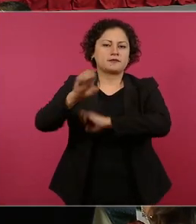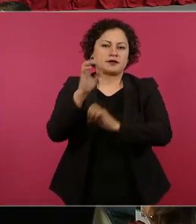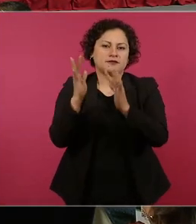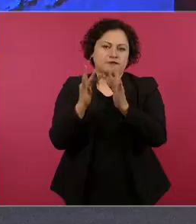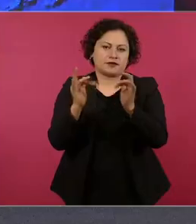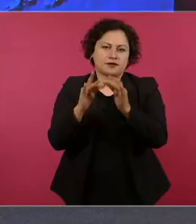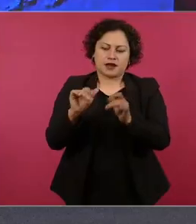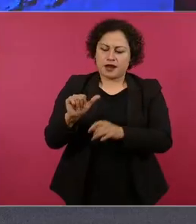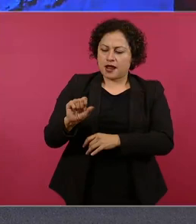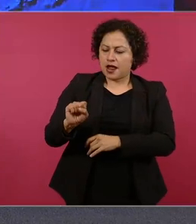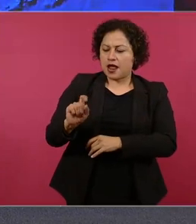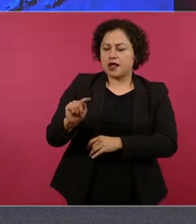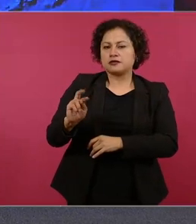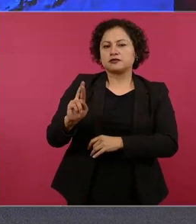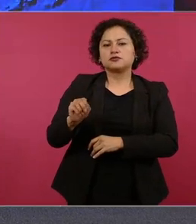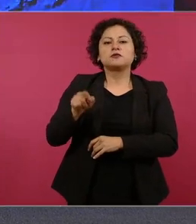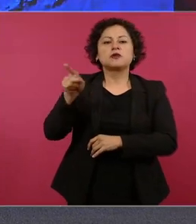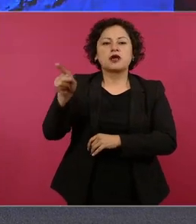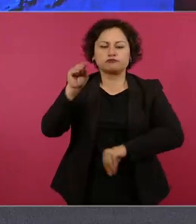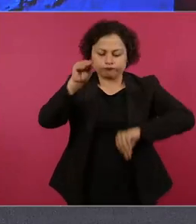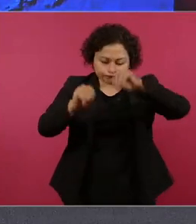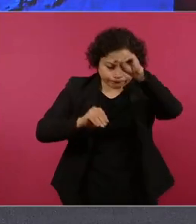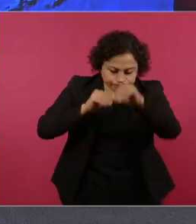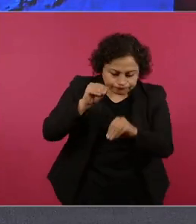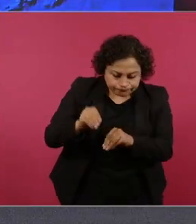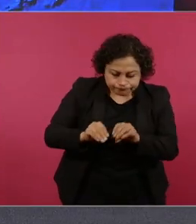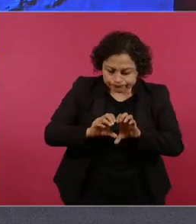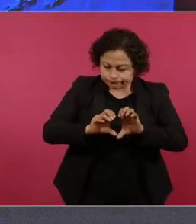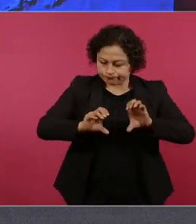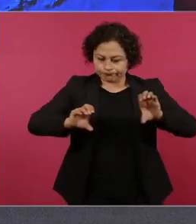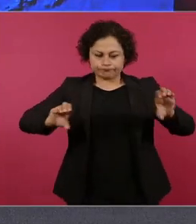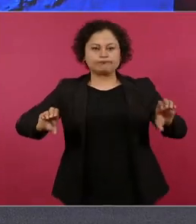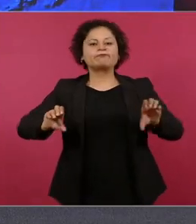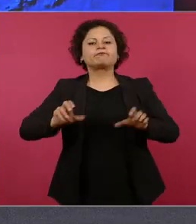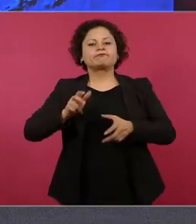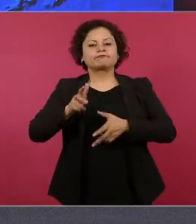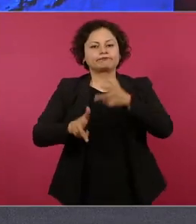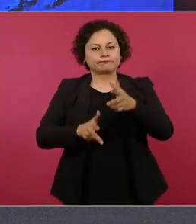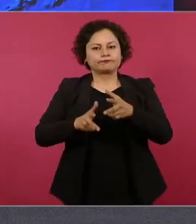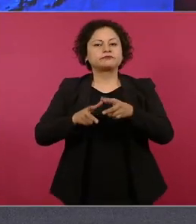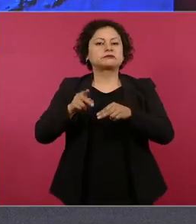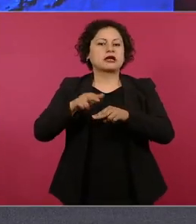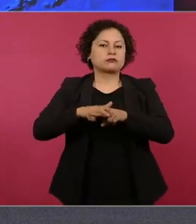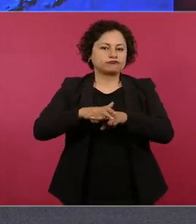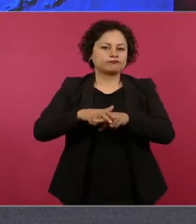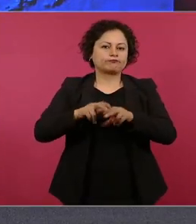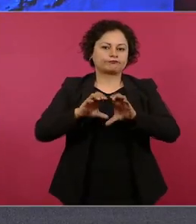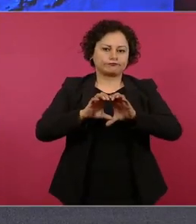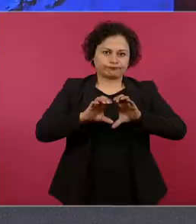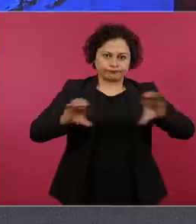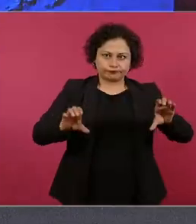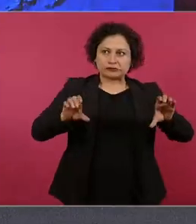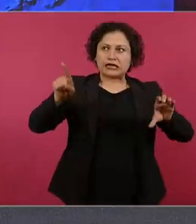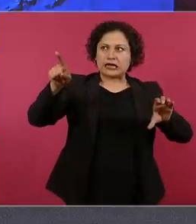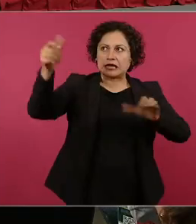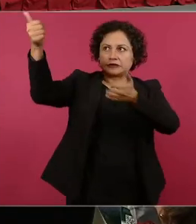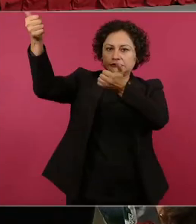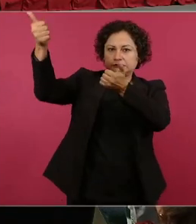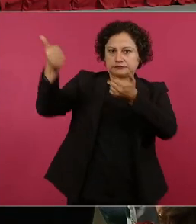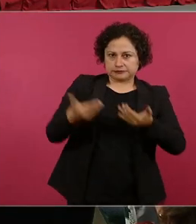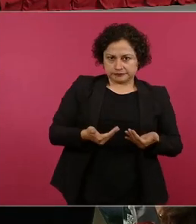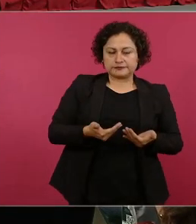está construyendo los trenes eso también fue importante porque el contrato con